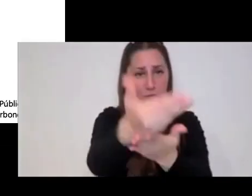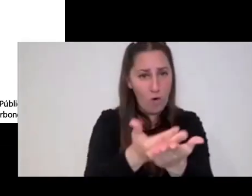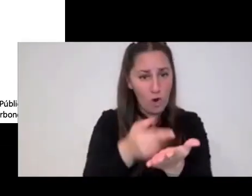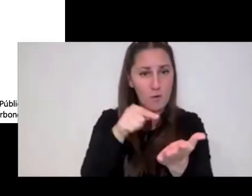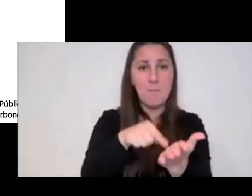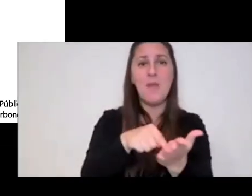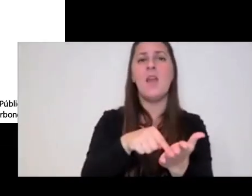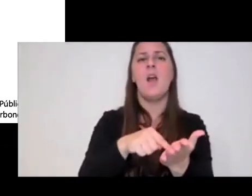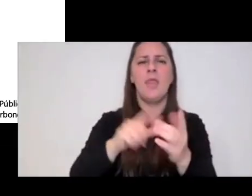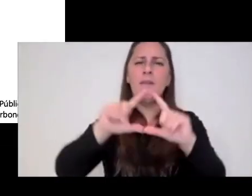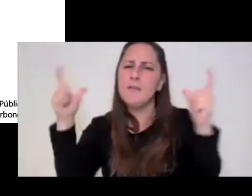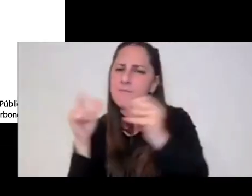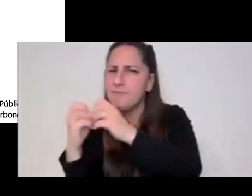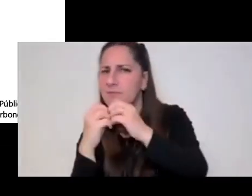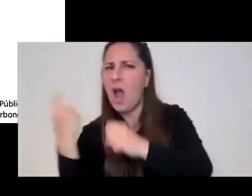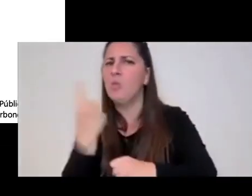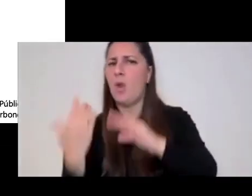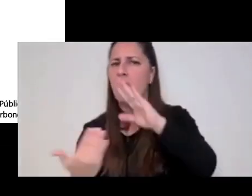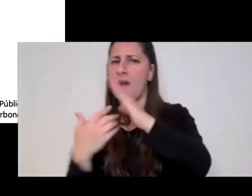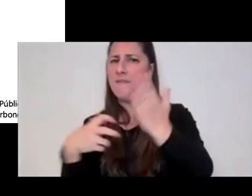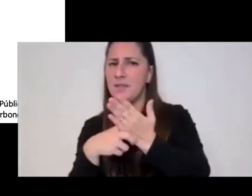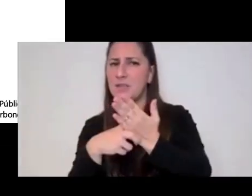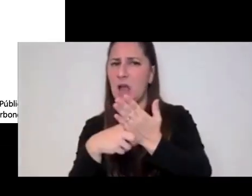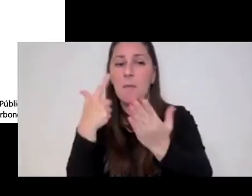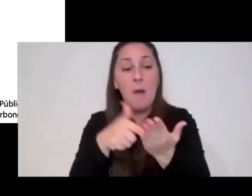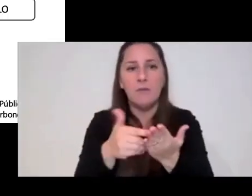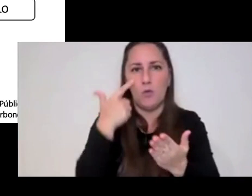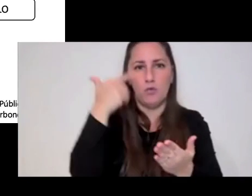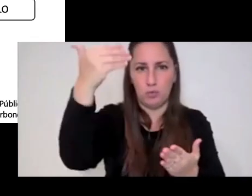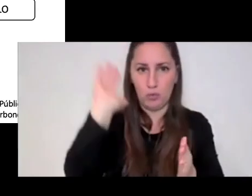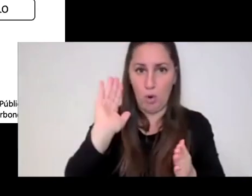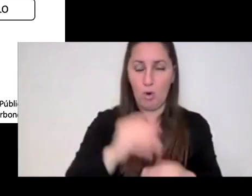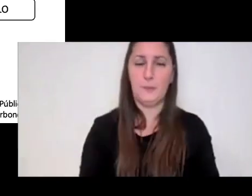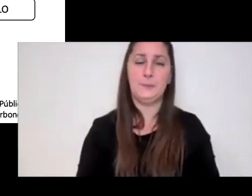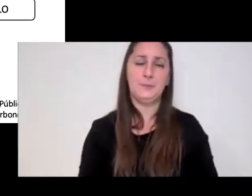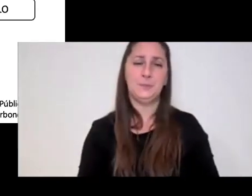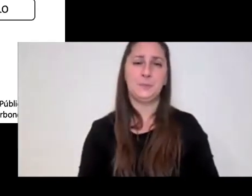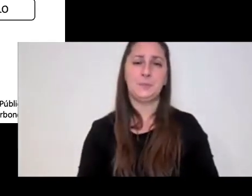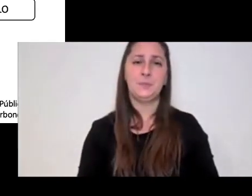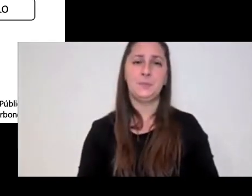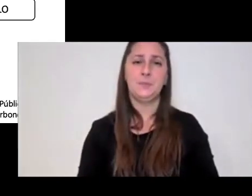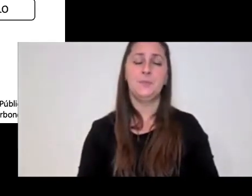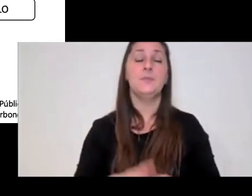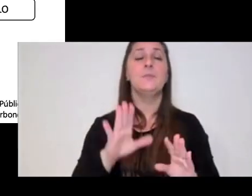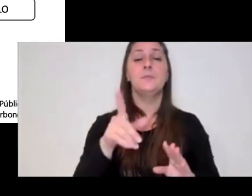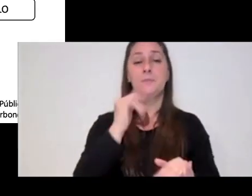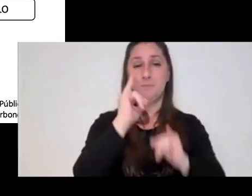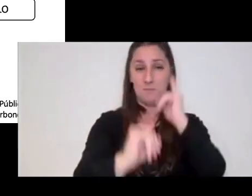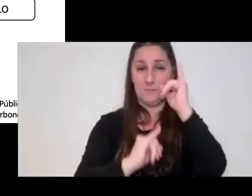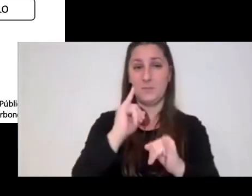autoridad fiscal incluso a futuro. Dicho esto, el artículo 3